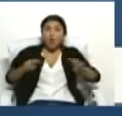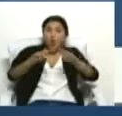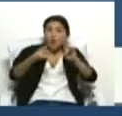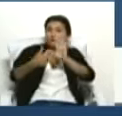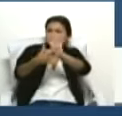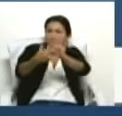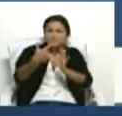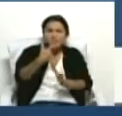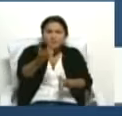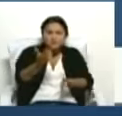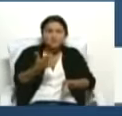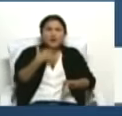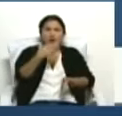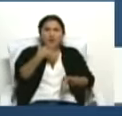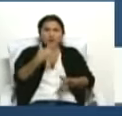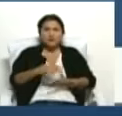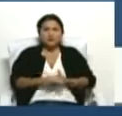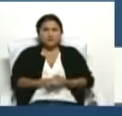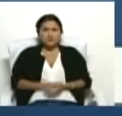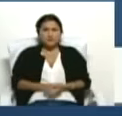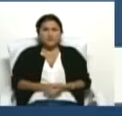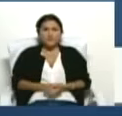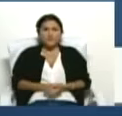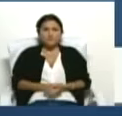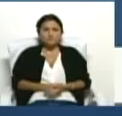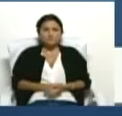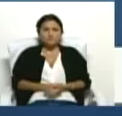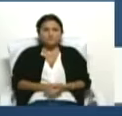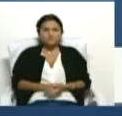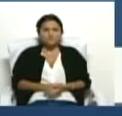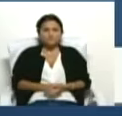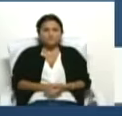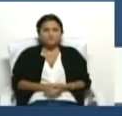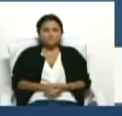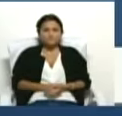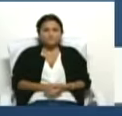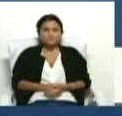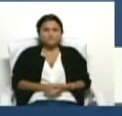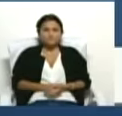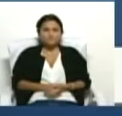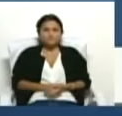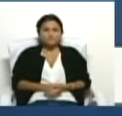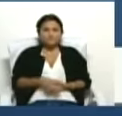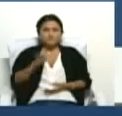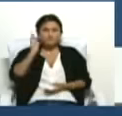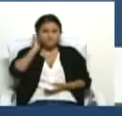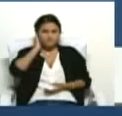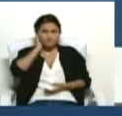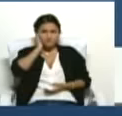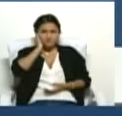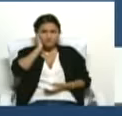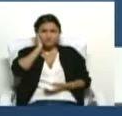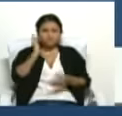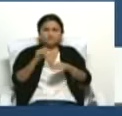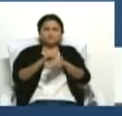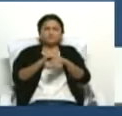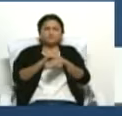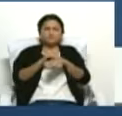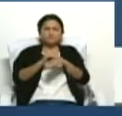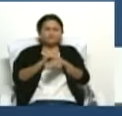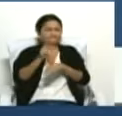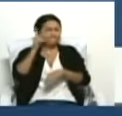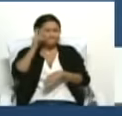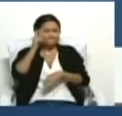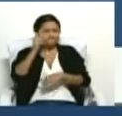se ha parado el secretario general de la ONU, el alto comisionado de derechos humanos de la ONU y todos sus colaboradores, los dueños de los